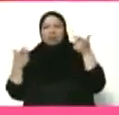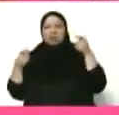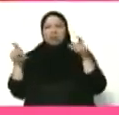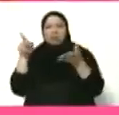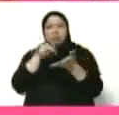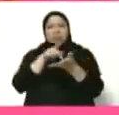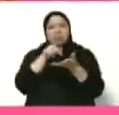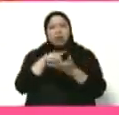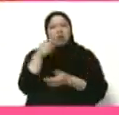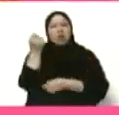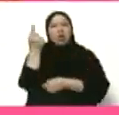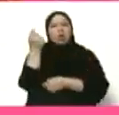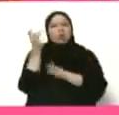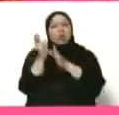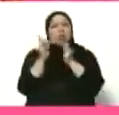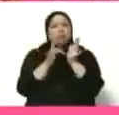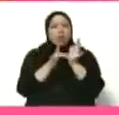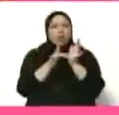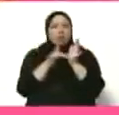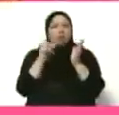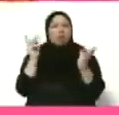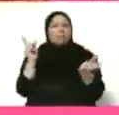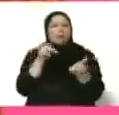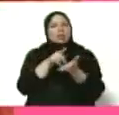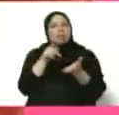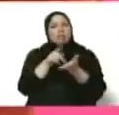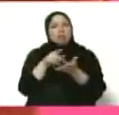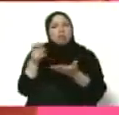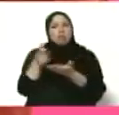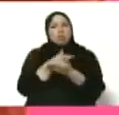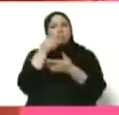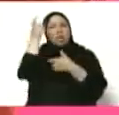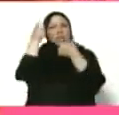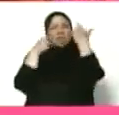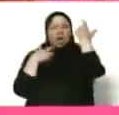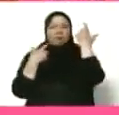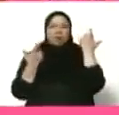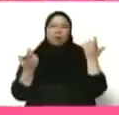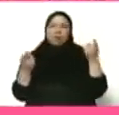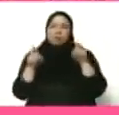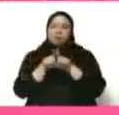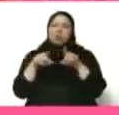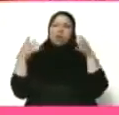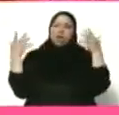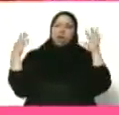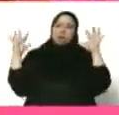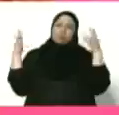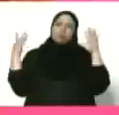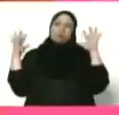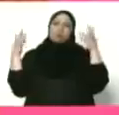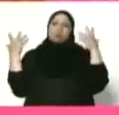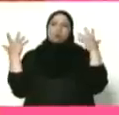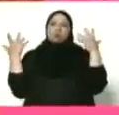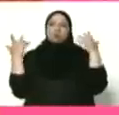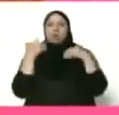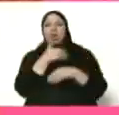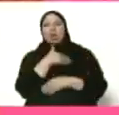abril participando en el golpe de Estado del 11 de abril. Estuvieron sentados ahí y aplaudieron. Y te queremos,